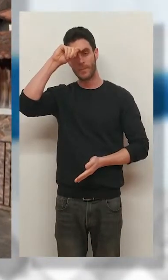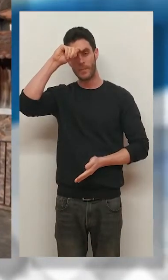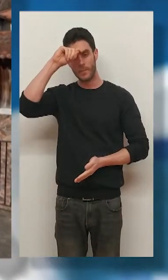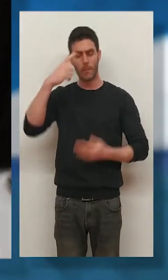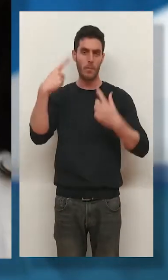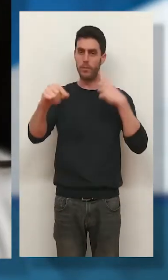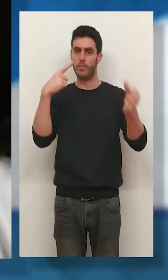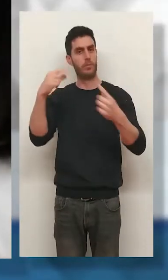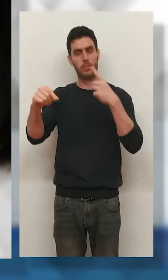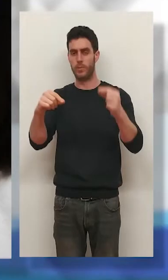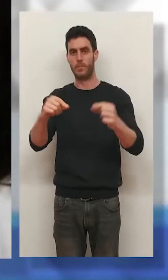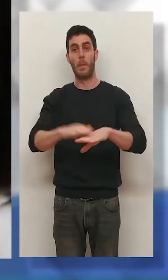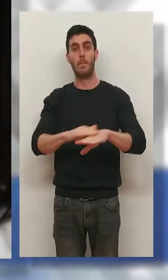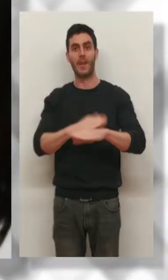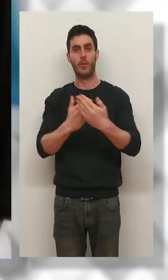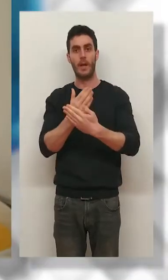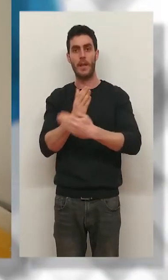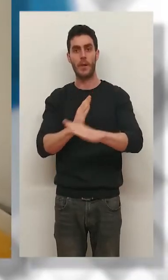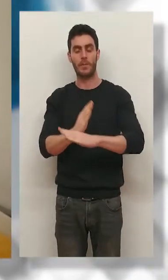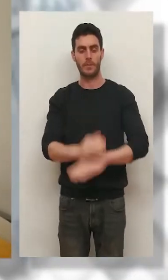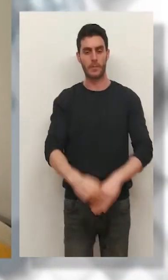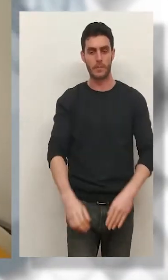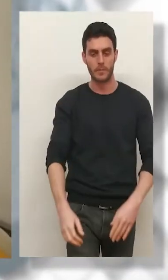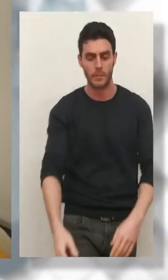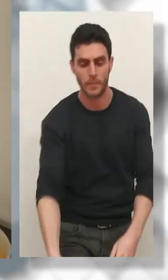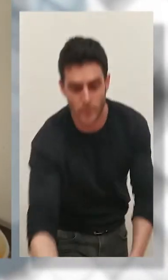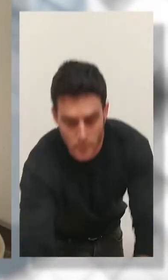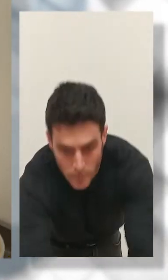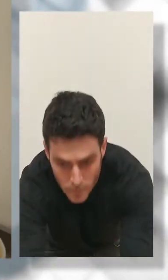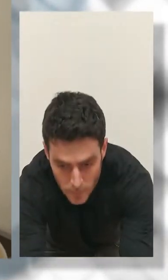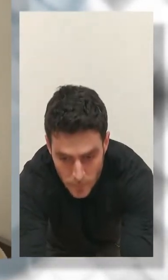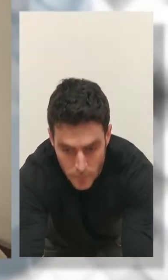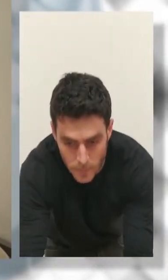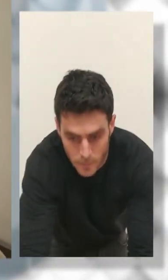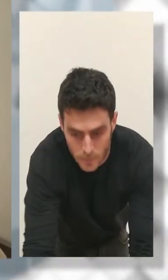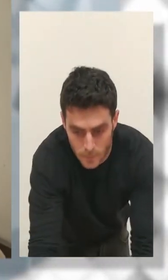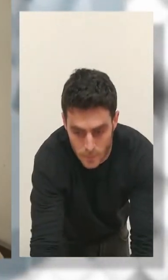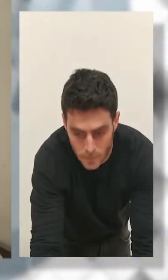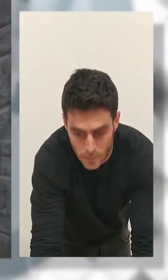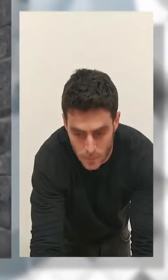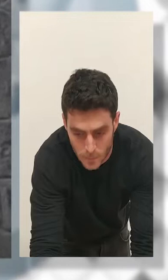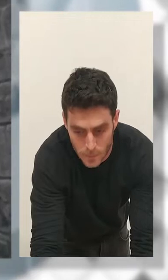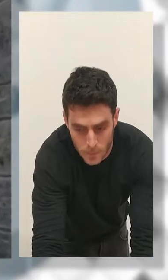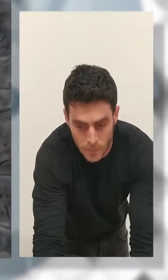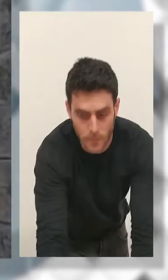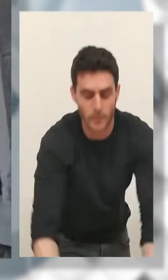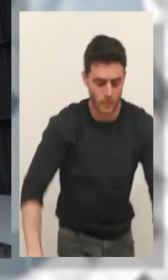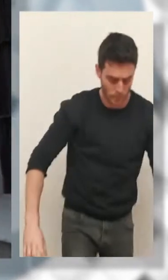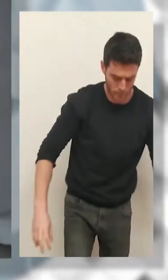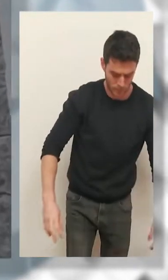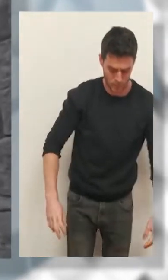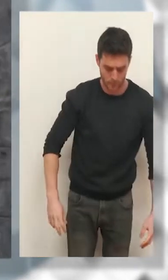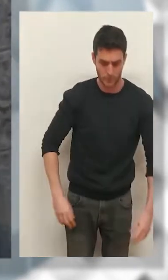ante la despoblación y mira al emprendimiento. Cada vez son más los proyectos que nacen en pequeños municipios. De ahí que ADRA,